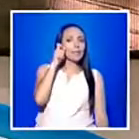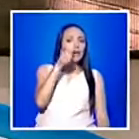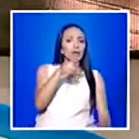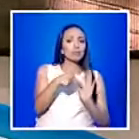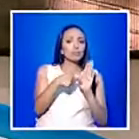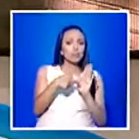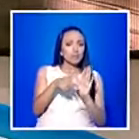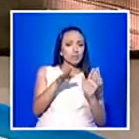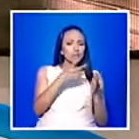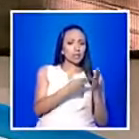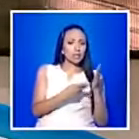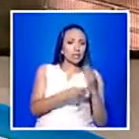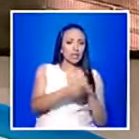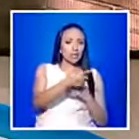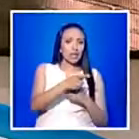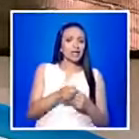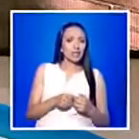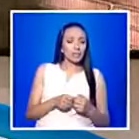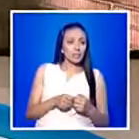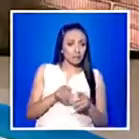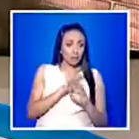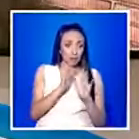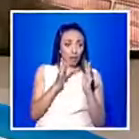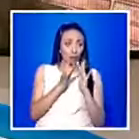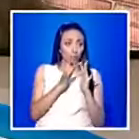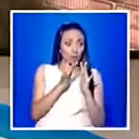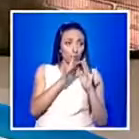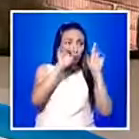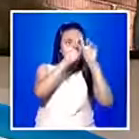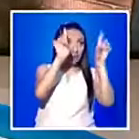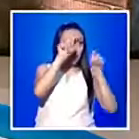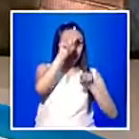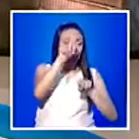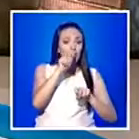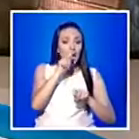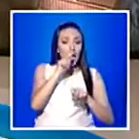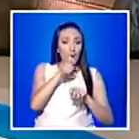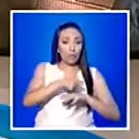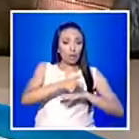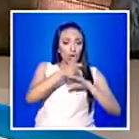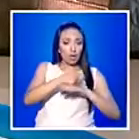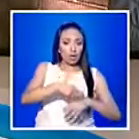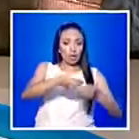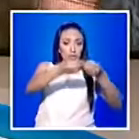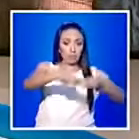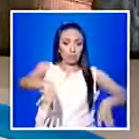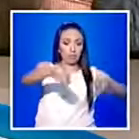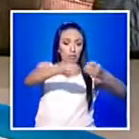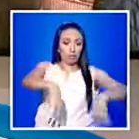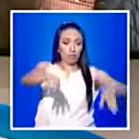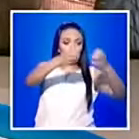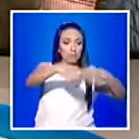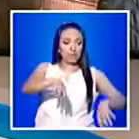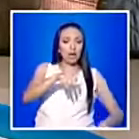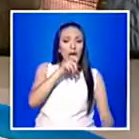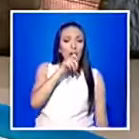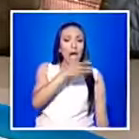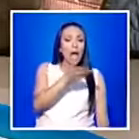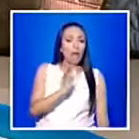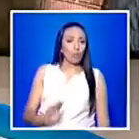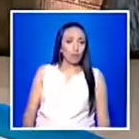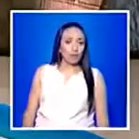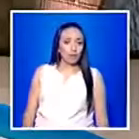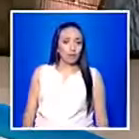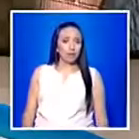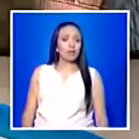el problema. Andreita, los vecinos ya se han comunicado con las autoridades. Vemos cómo el chorro de agua cae y se sigue desperdiciando